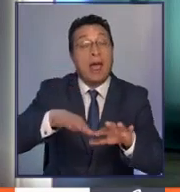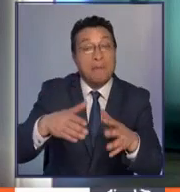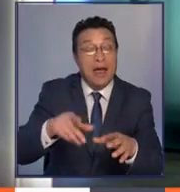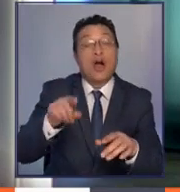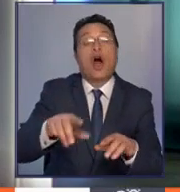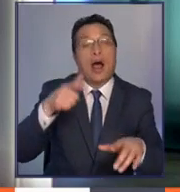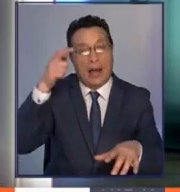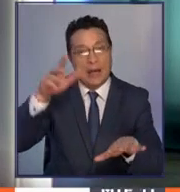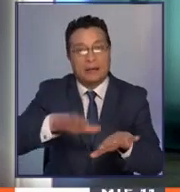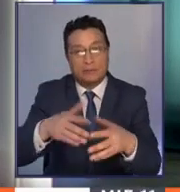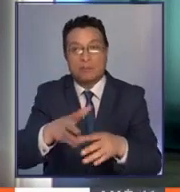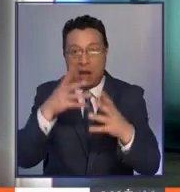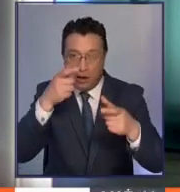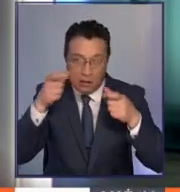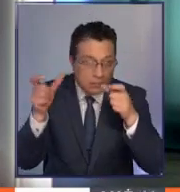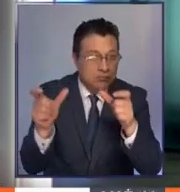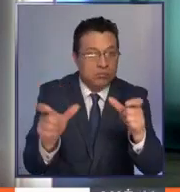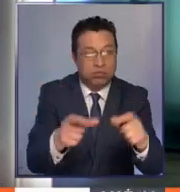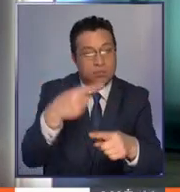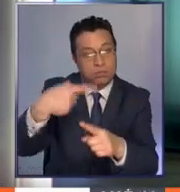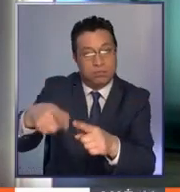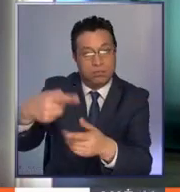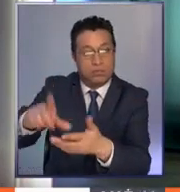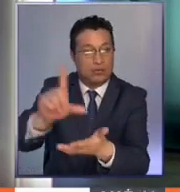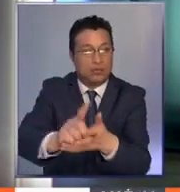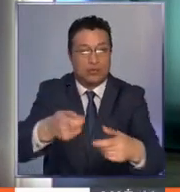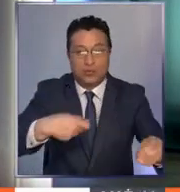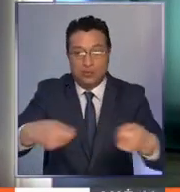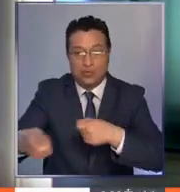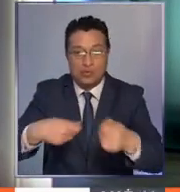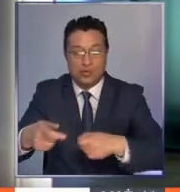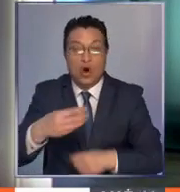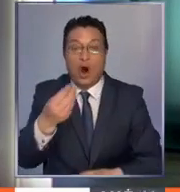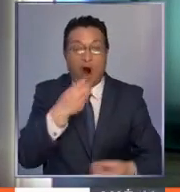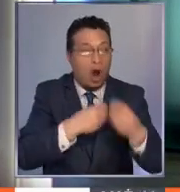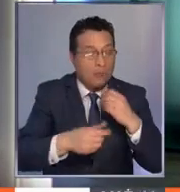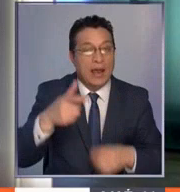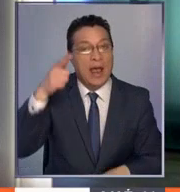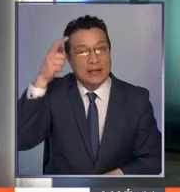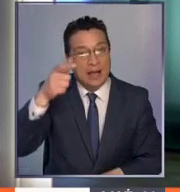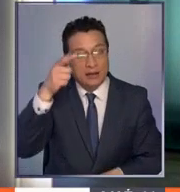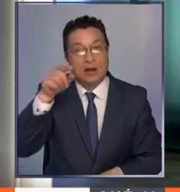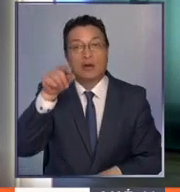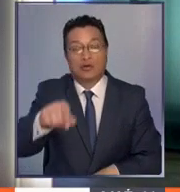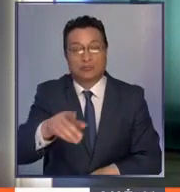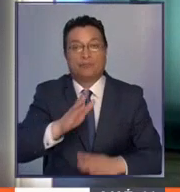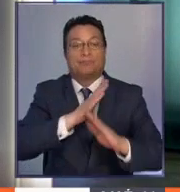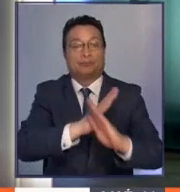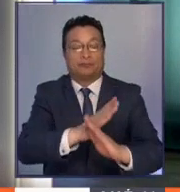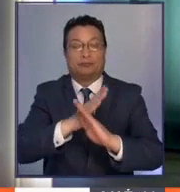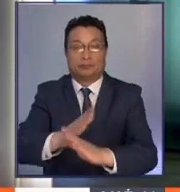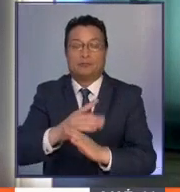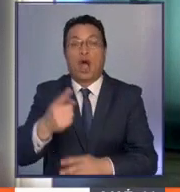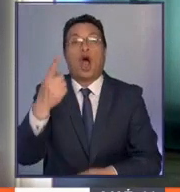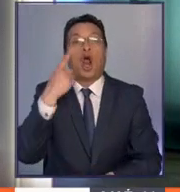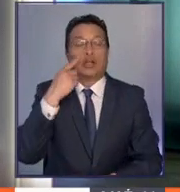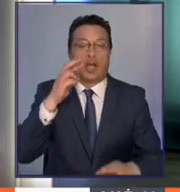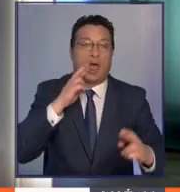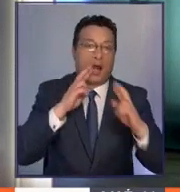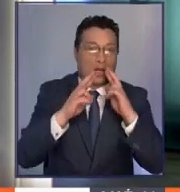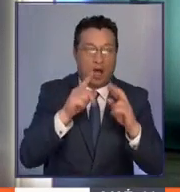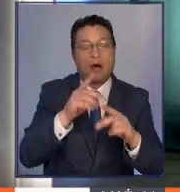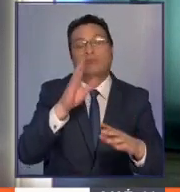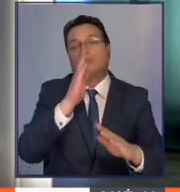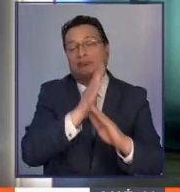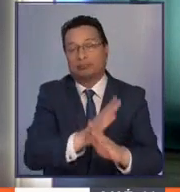Se intensifican las fiscalizaciones en distintos puntos de venta y consumos de carne. Hoy se clausuró temporalmente un conocido restaurante y también